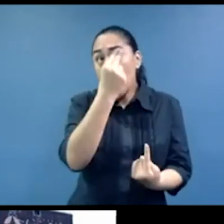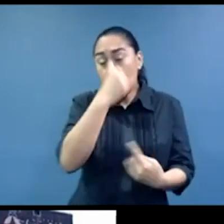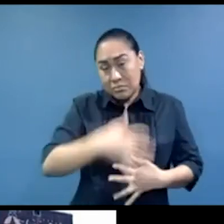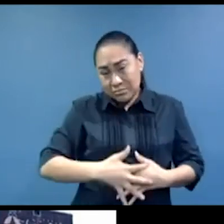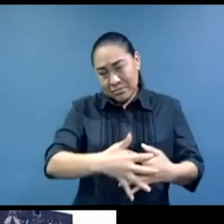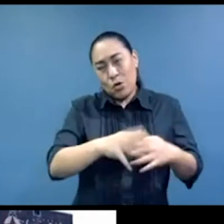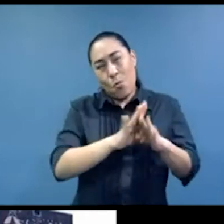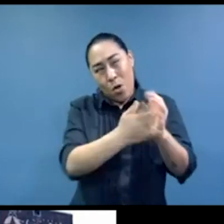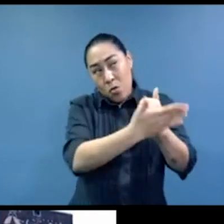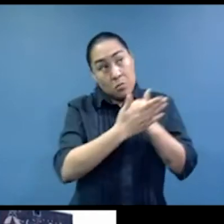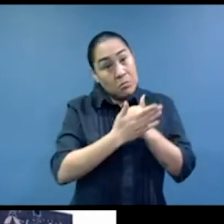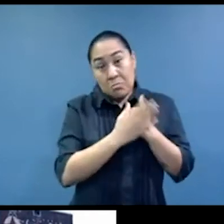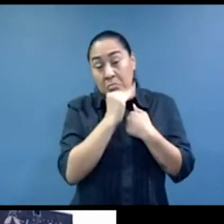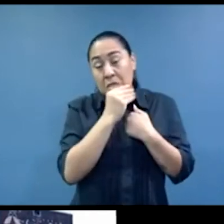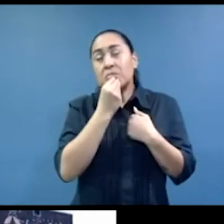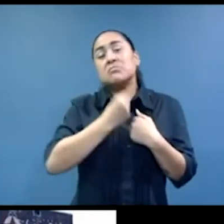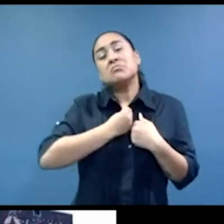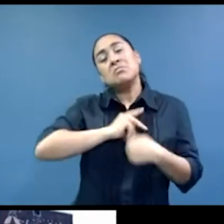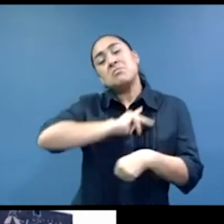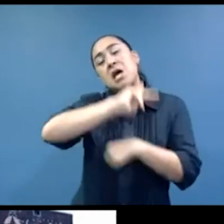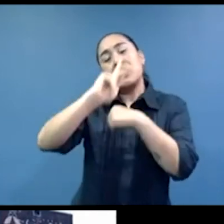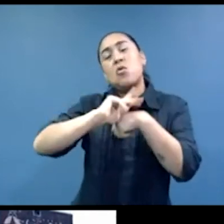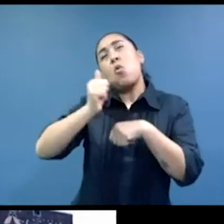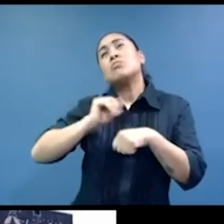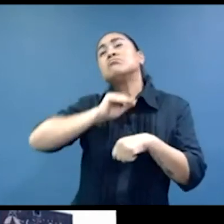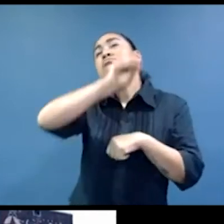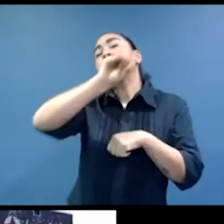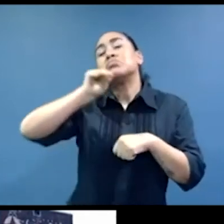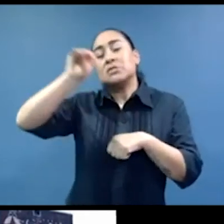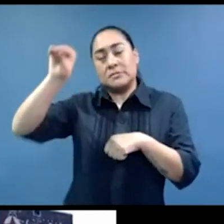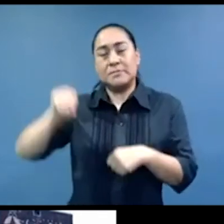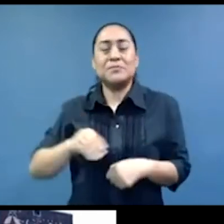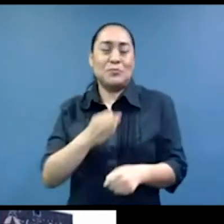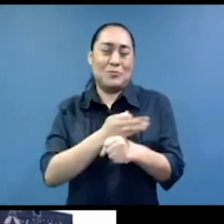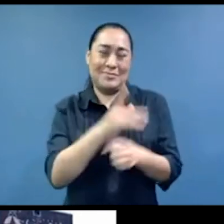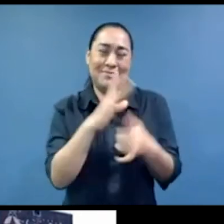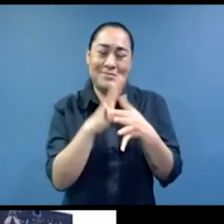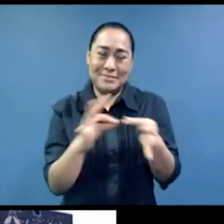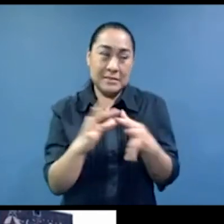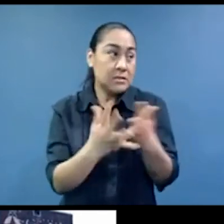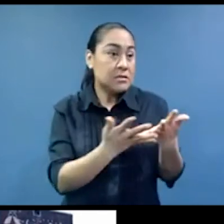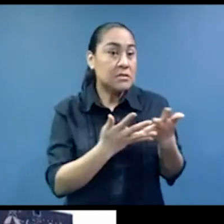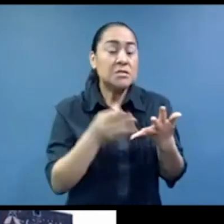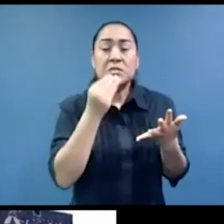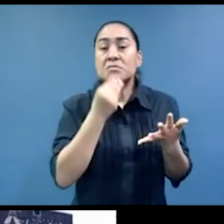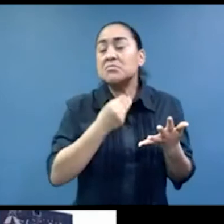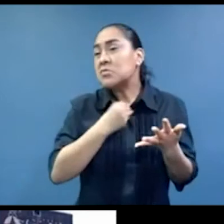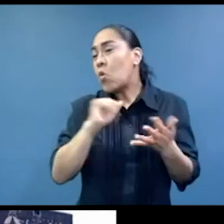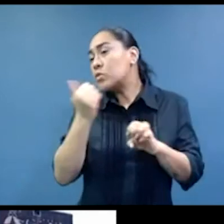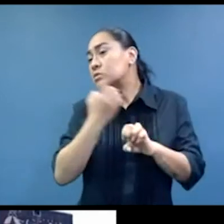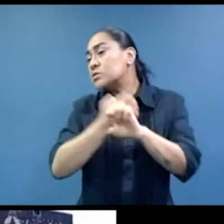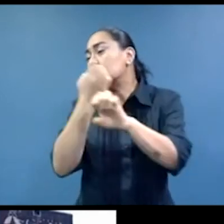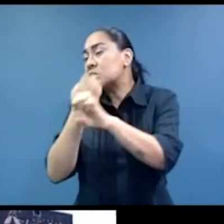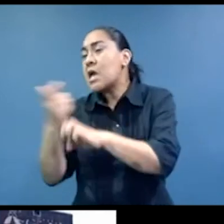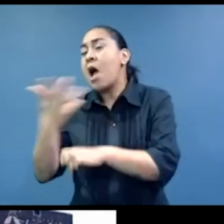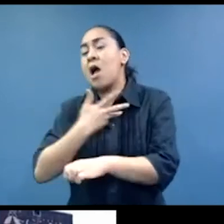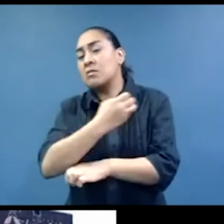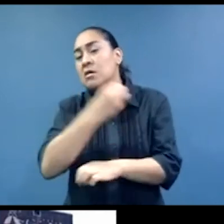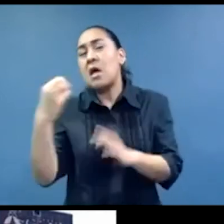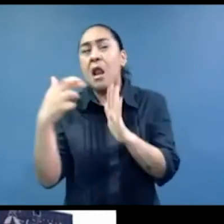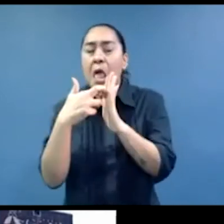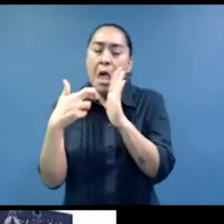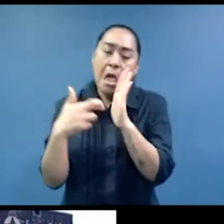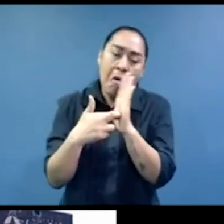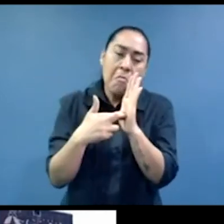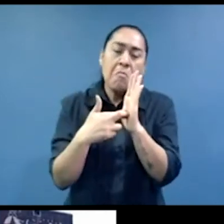Y entonces justo lo que se termina generando es, por ejemplo, lo que nos comentaba de cómo terminan yendo a otros estados donde hay regulación, tal vez, bueno,